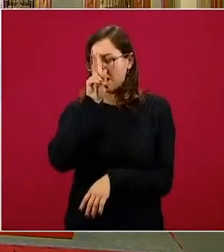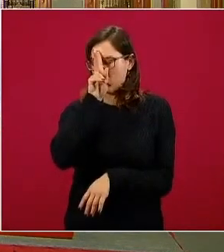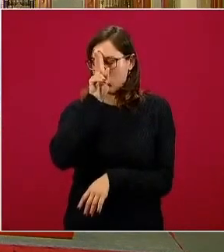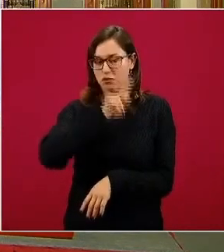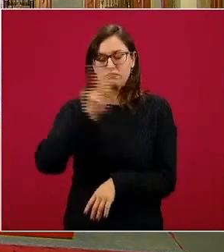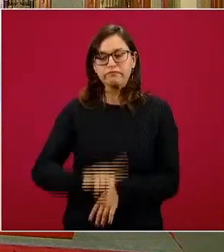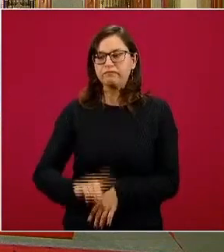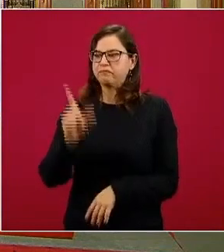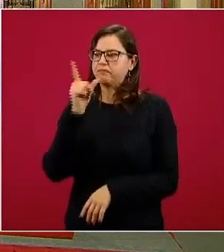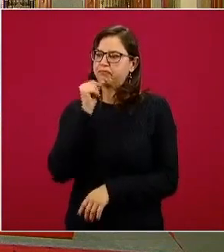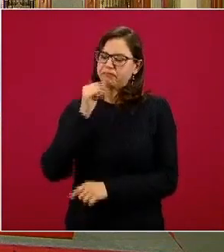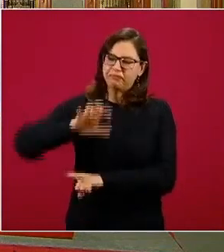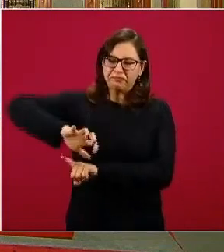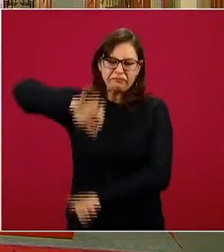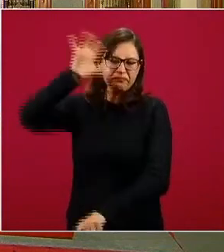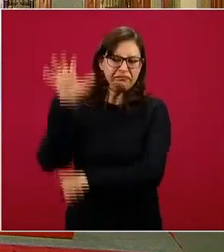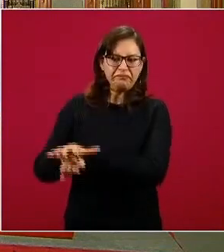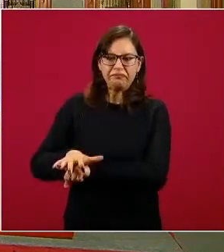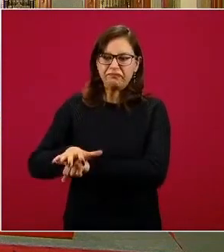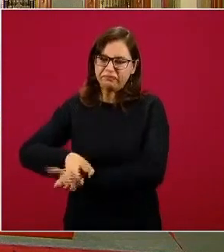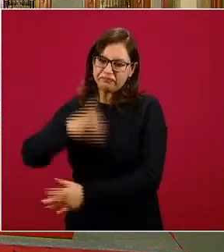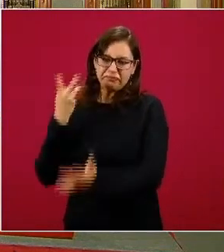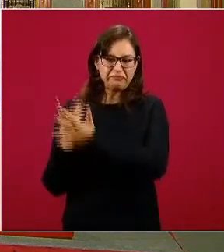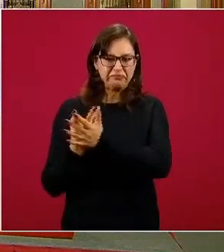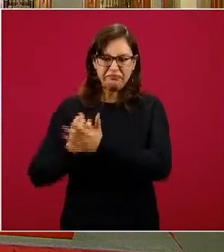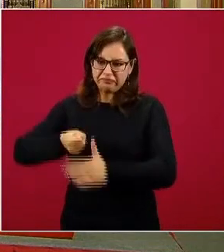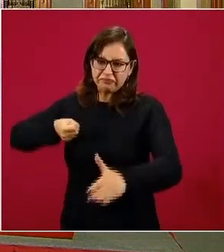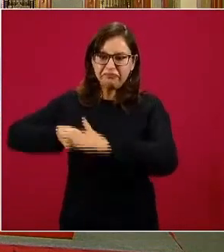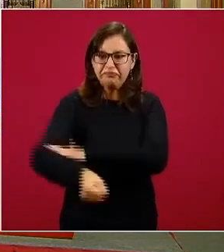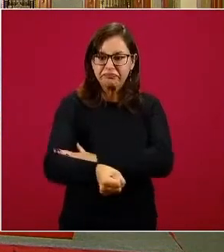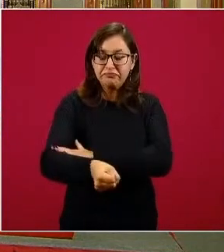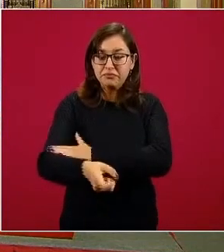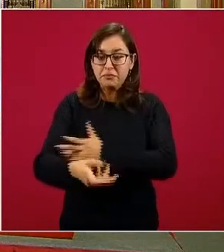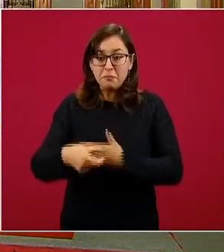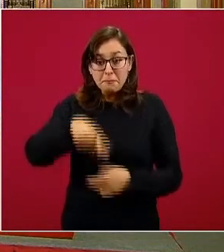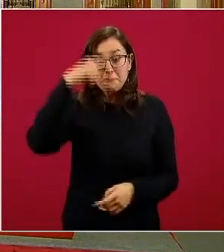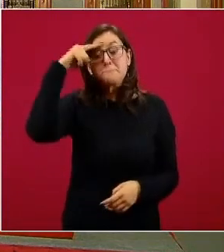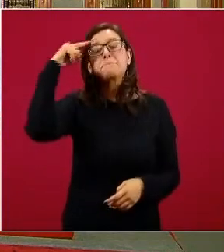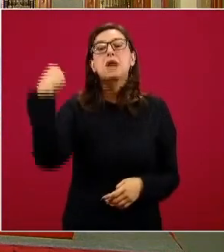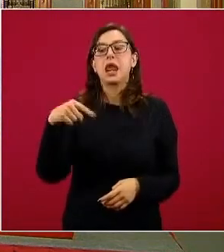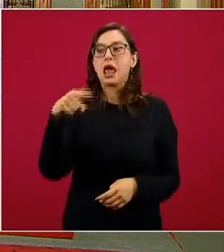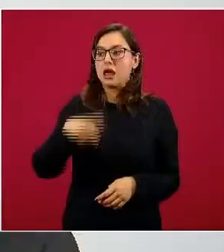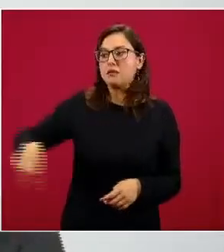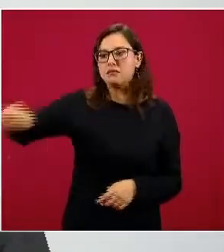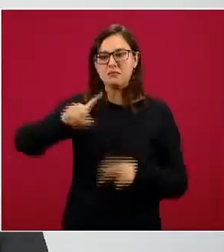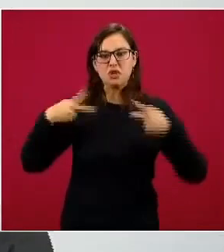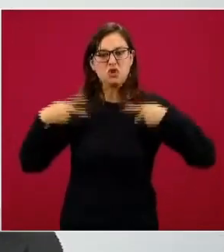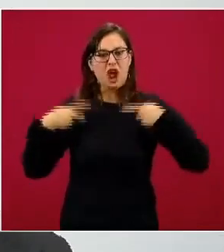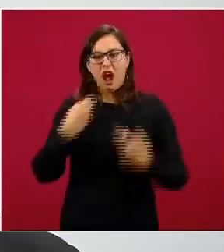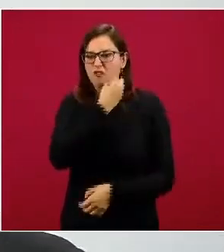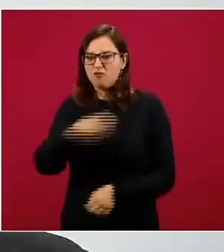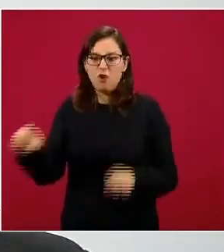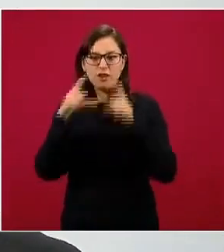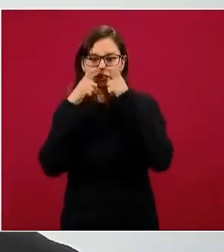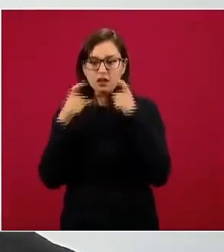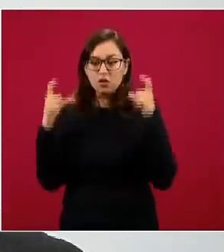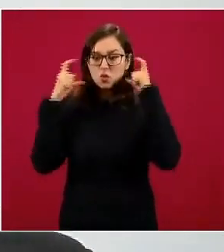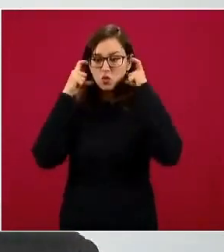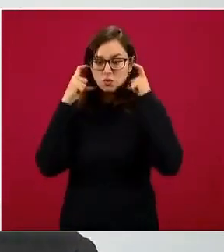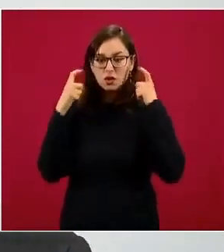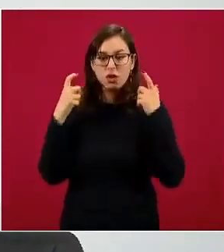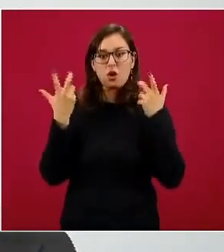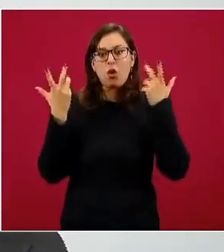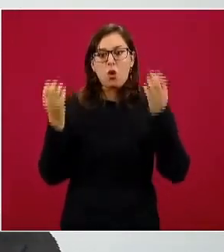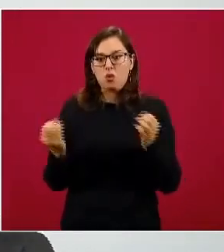de la fuerza pública para obligar a ciudadanas y ciudadanos a que usen el cubrebocas o a que